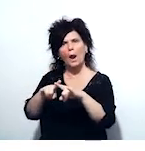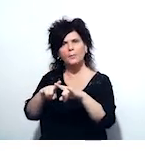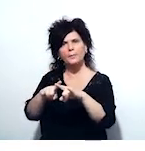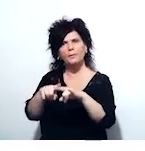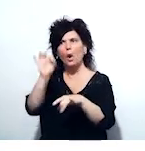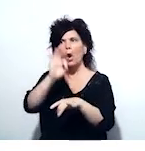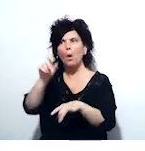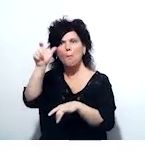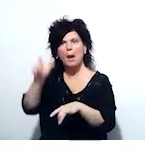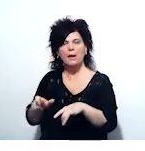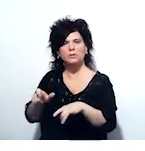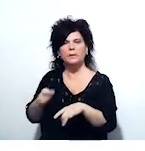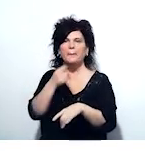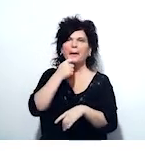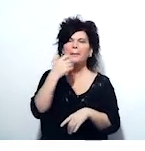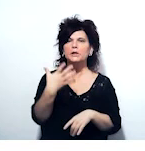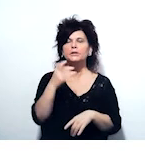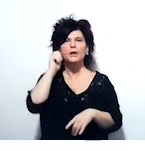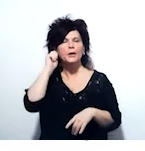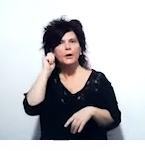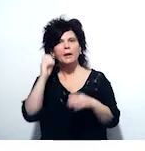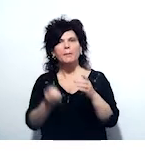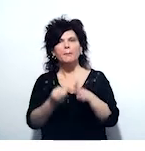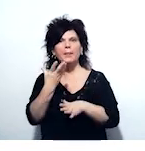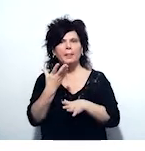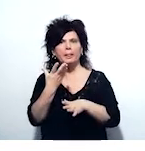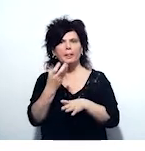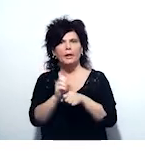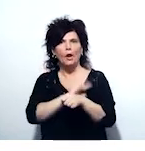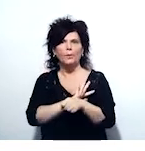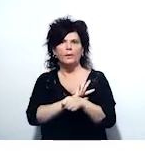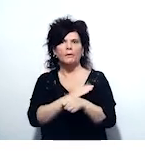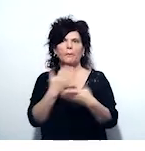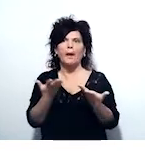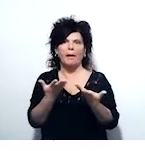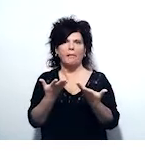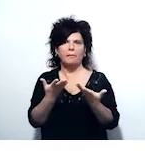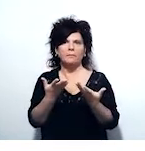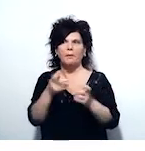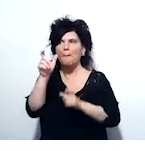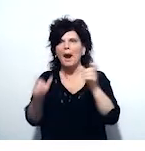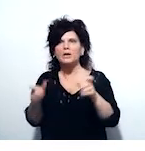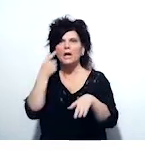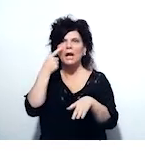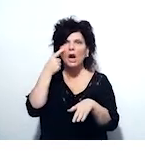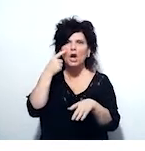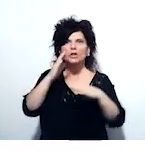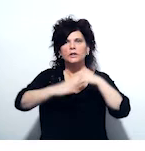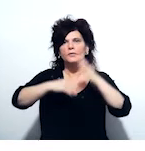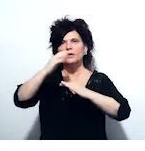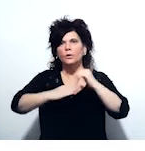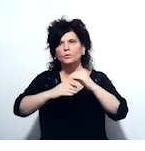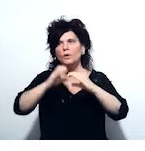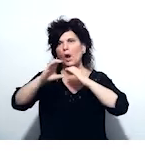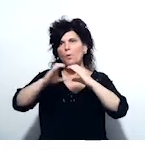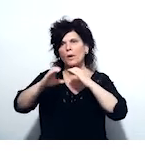ejemplo, 5G produce COVID. Bueno, hablen con gente que sabe de infraestructura de telecomunicaciones